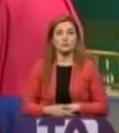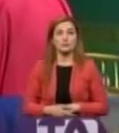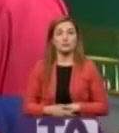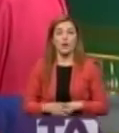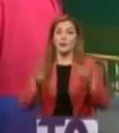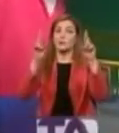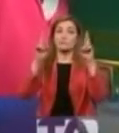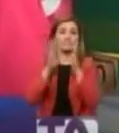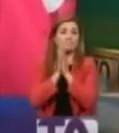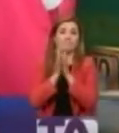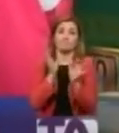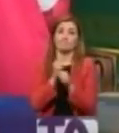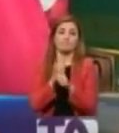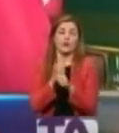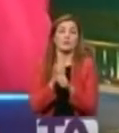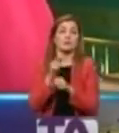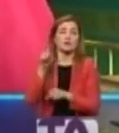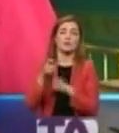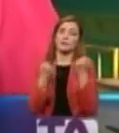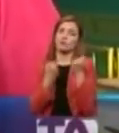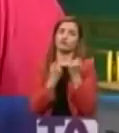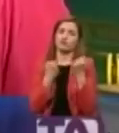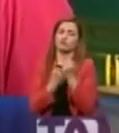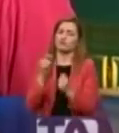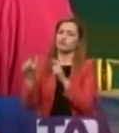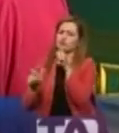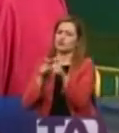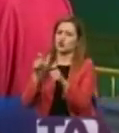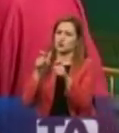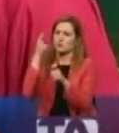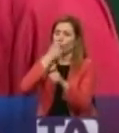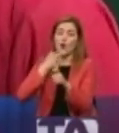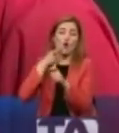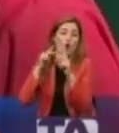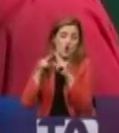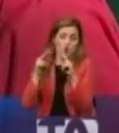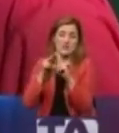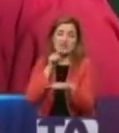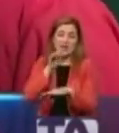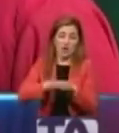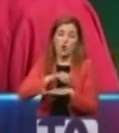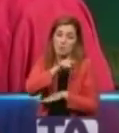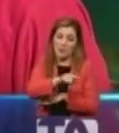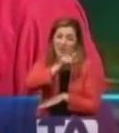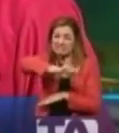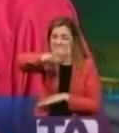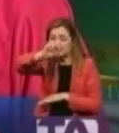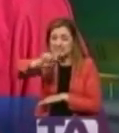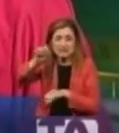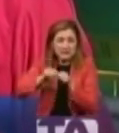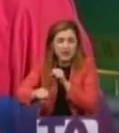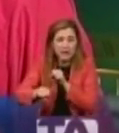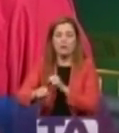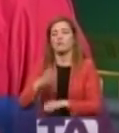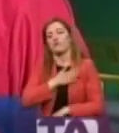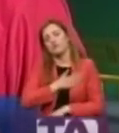hagan, porque necesitamos realmente el aporte, el apoyo de toda la ciudadanía, porque esto es un hecho repudiable